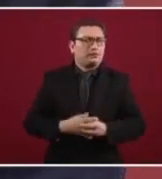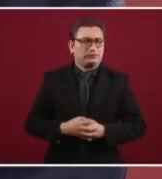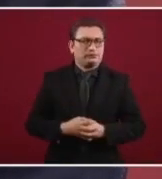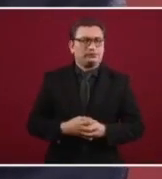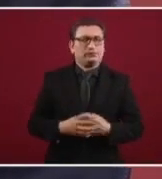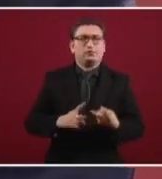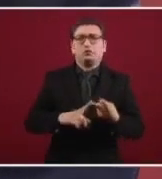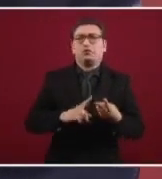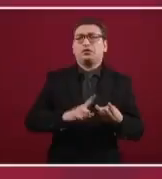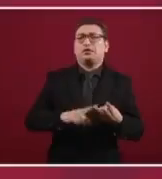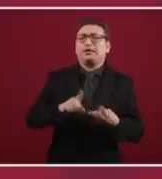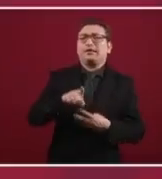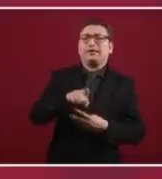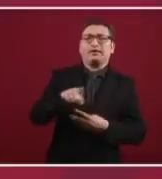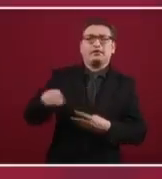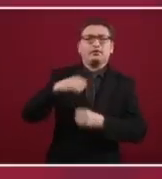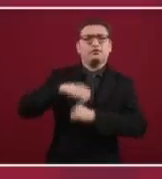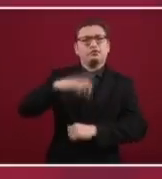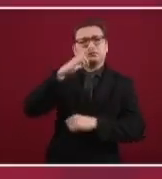¿Qué es lo que ellos